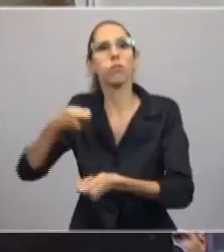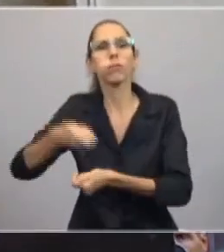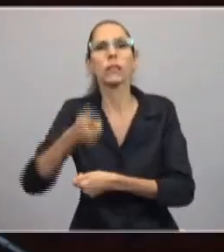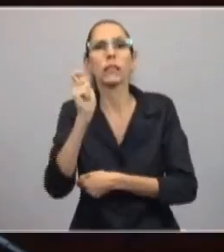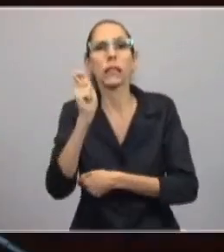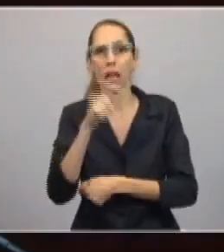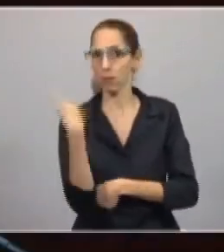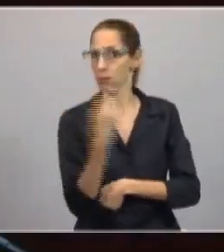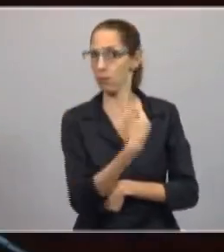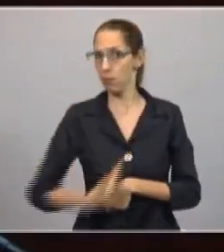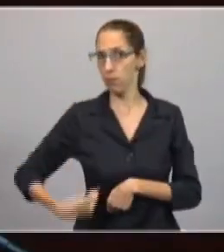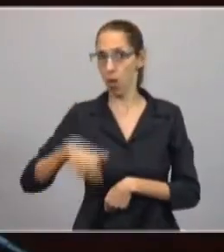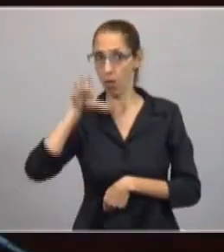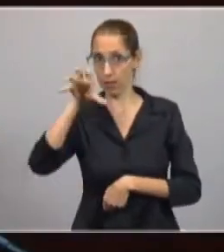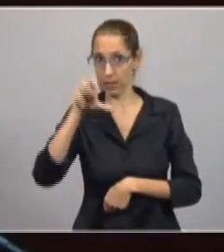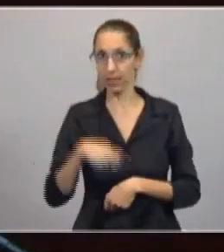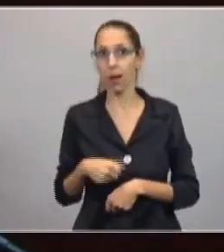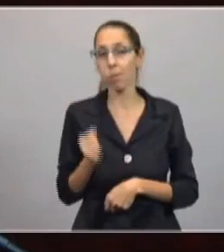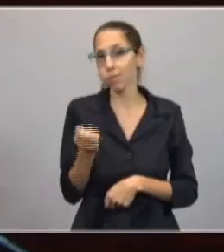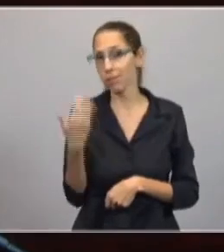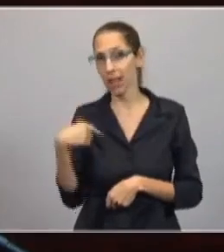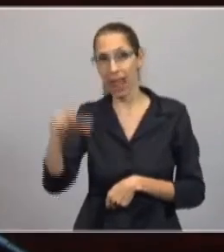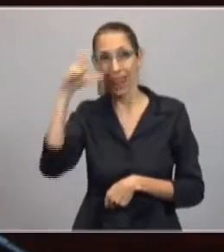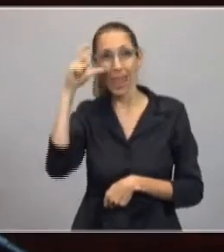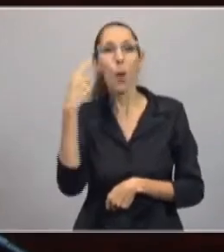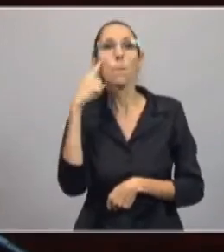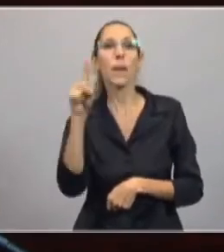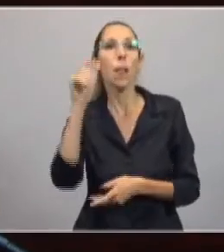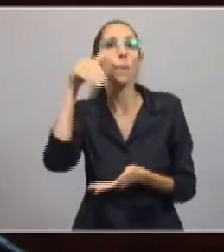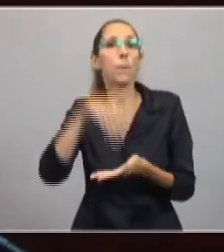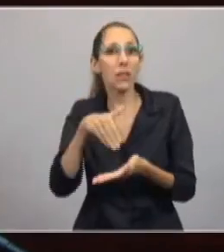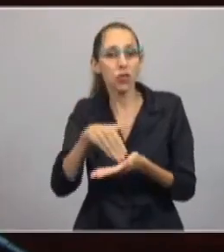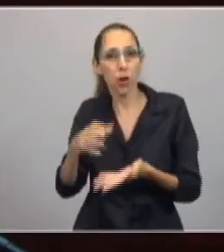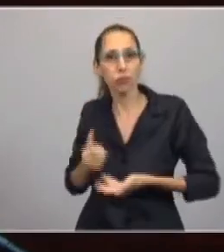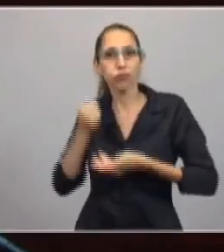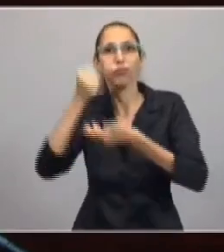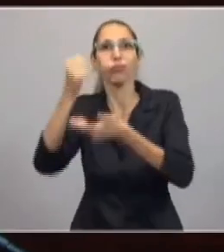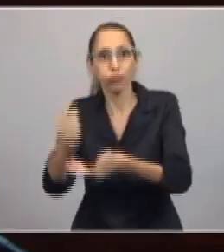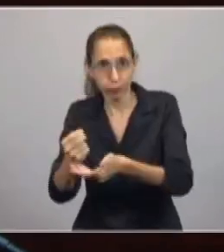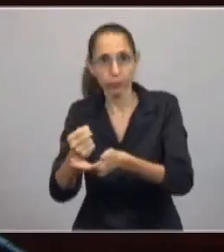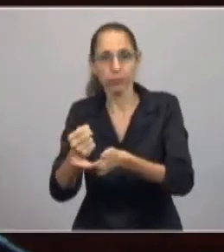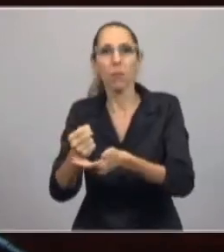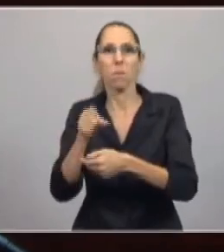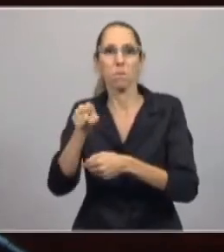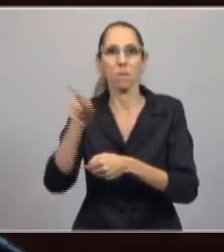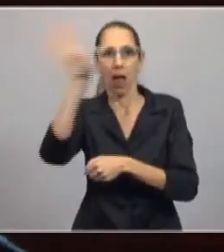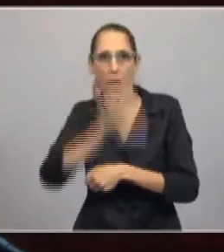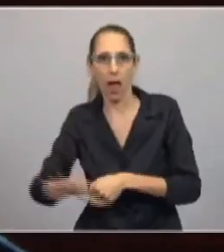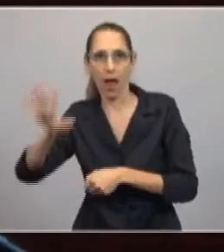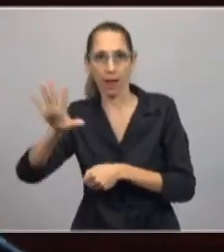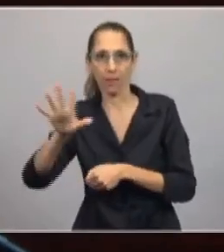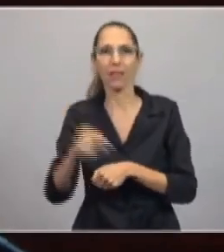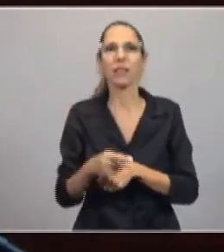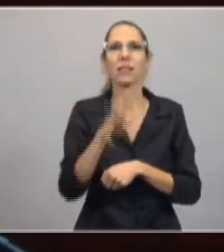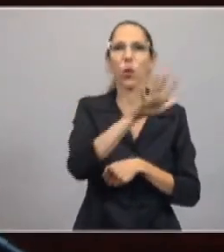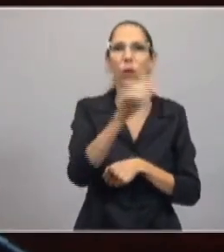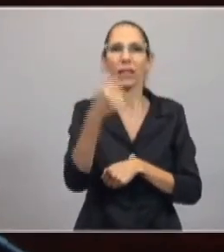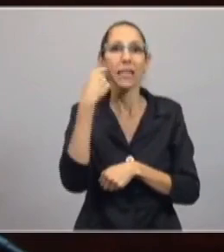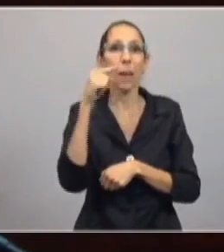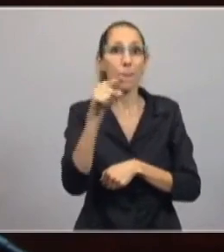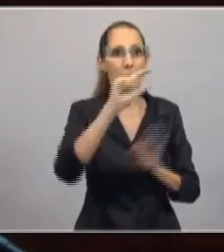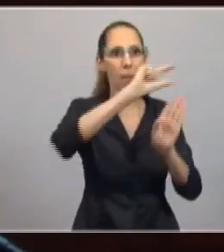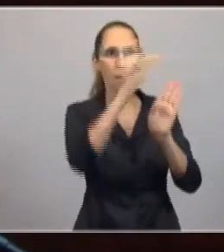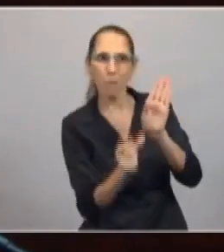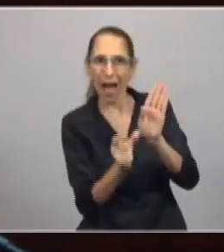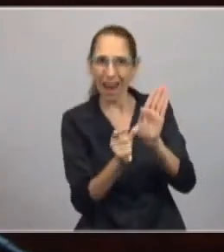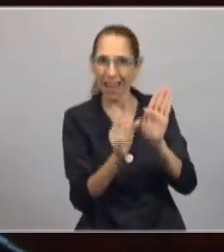pagó 1.000 millones de pesos de subsidio para el interior y 56.000 para el conurbano.